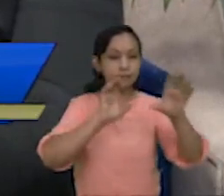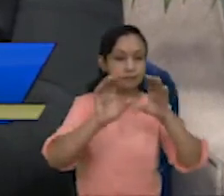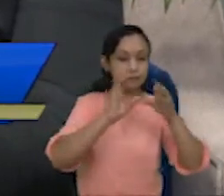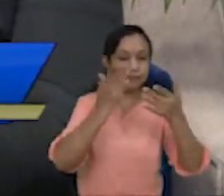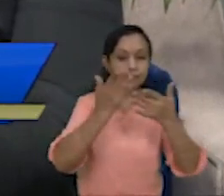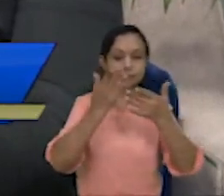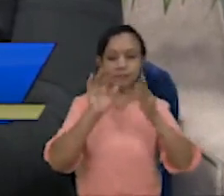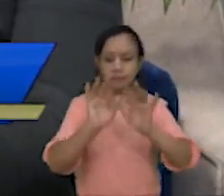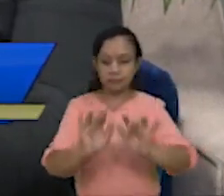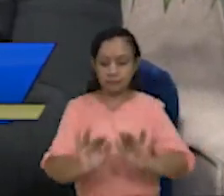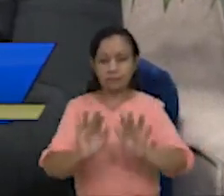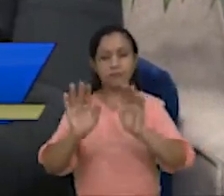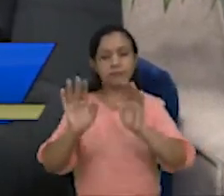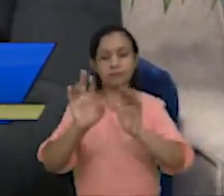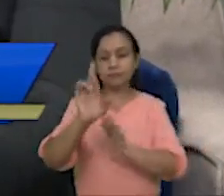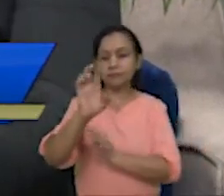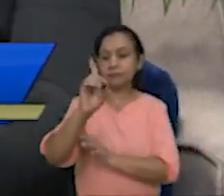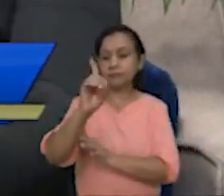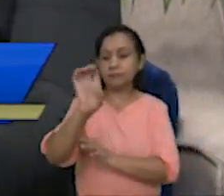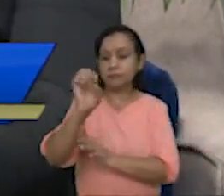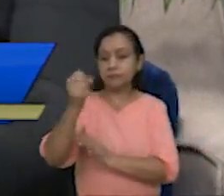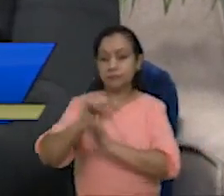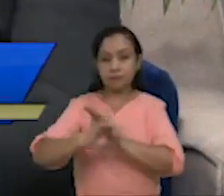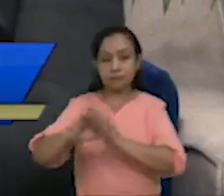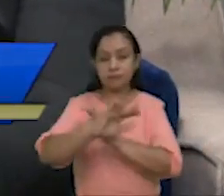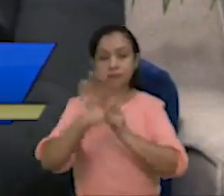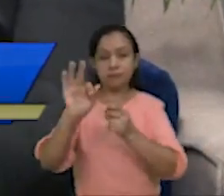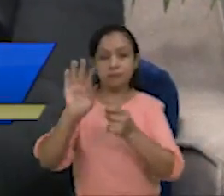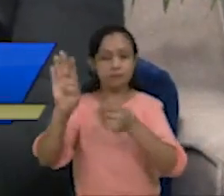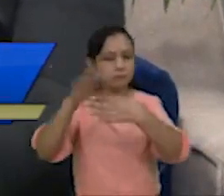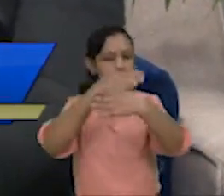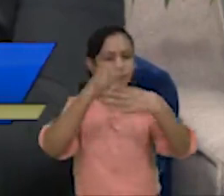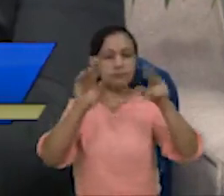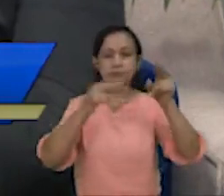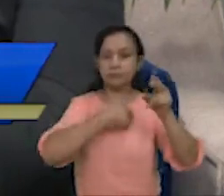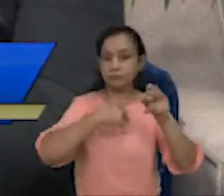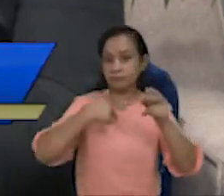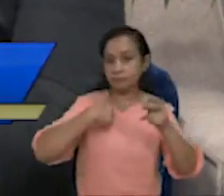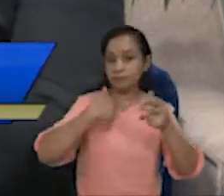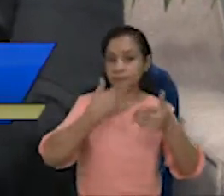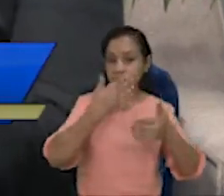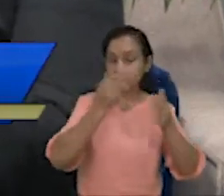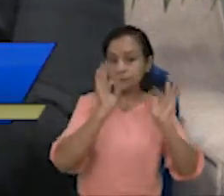plataformas digitales o redes sociales, o deconstruimos